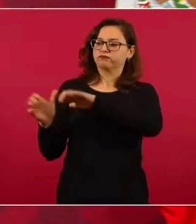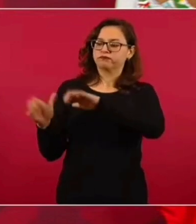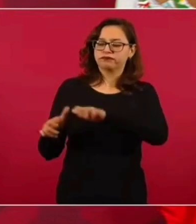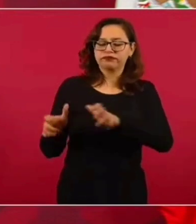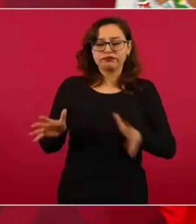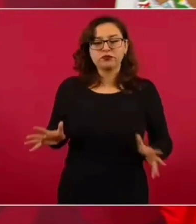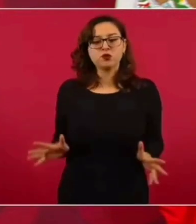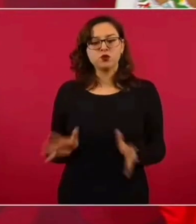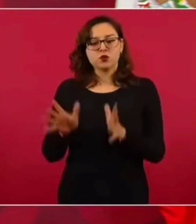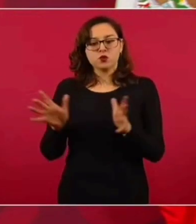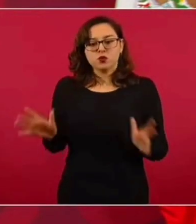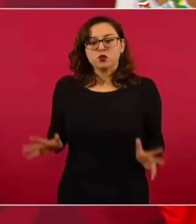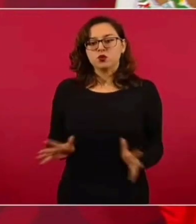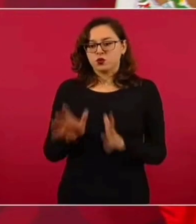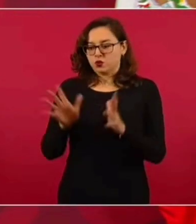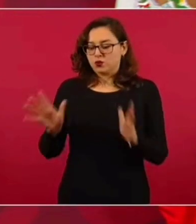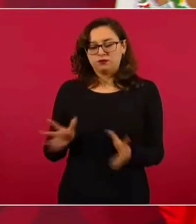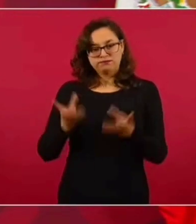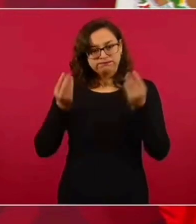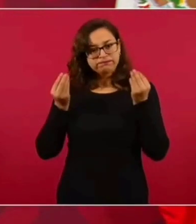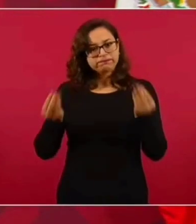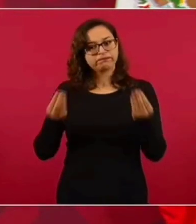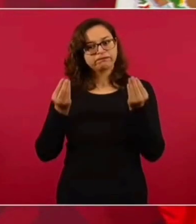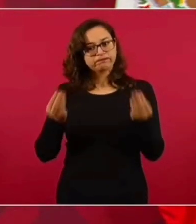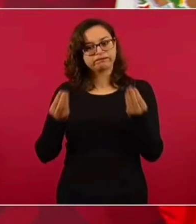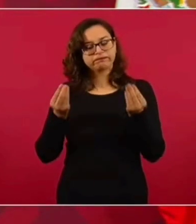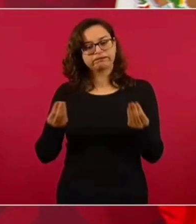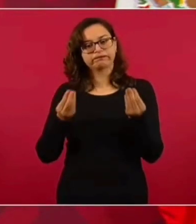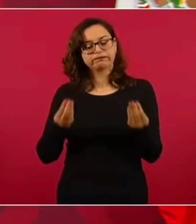en todas las obras.